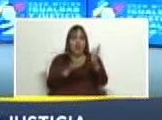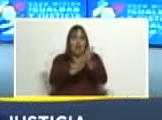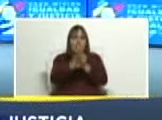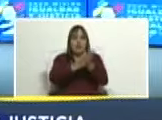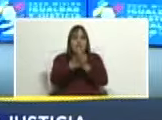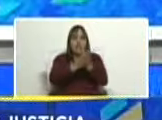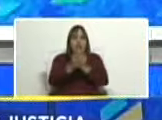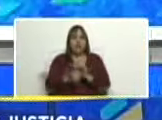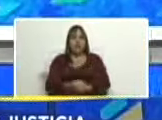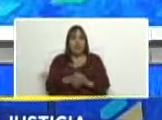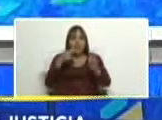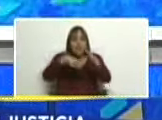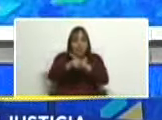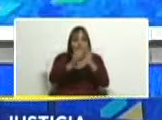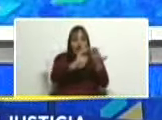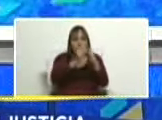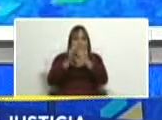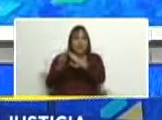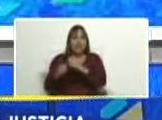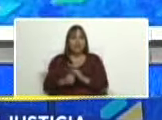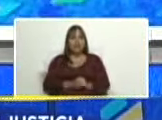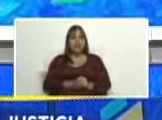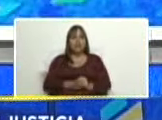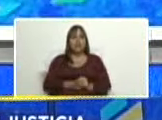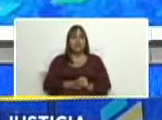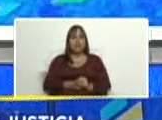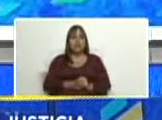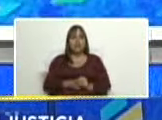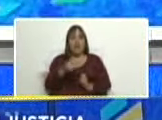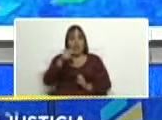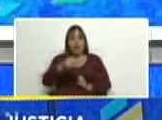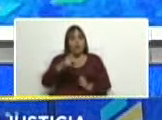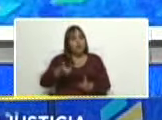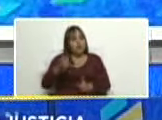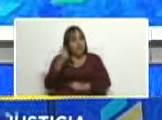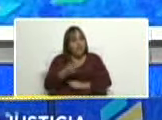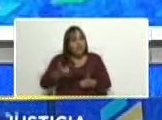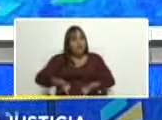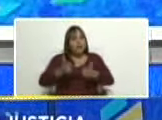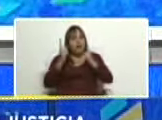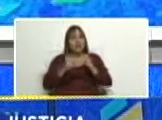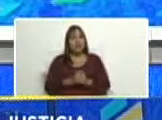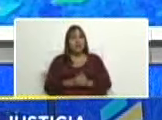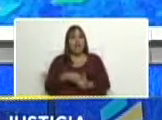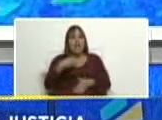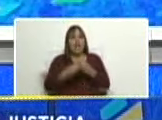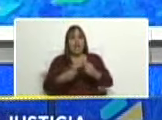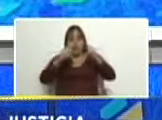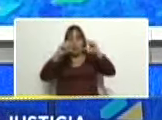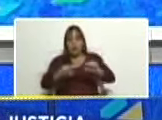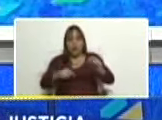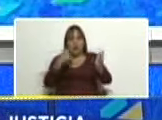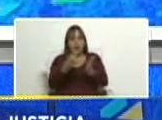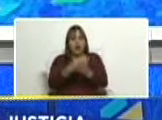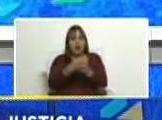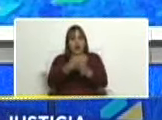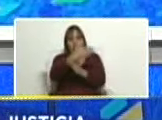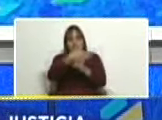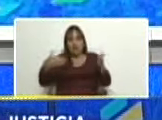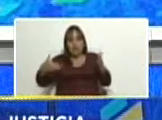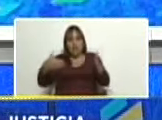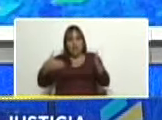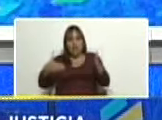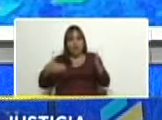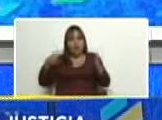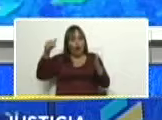a la bodega popular, lo cual nos debe permitir en este plan bajar los precios a la mitad de lo que